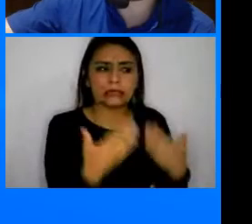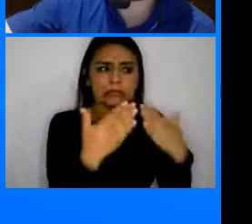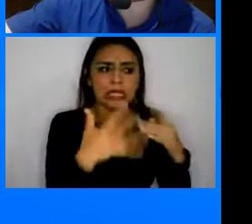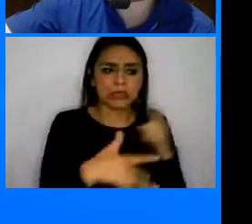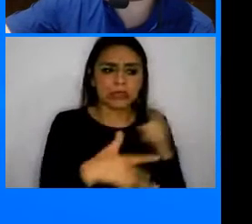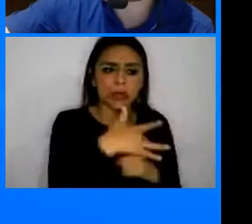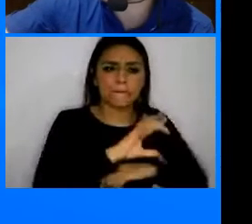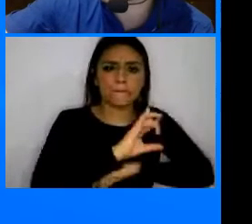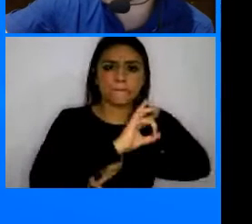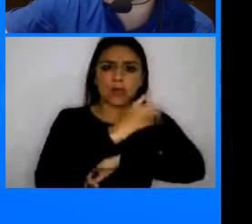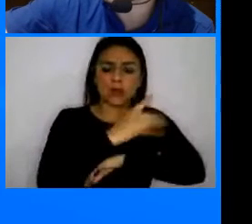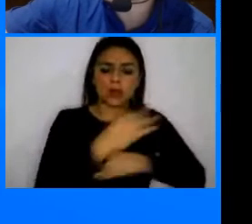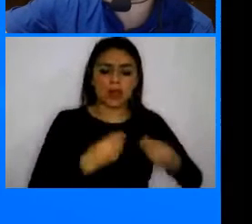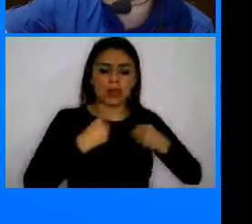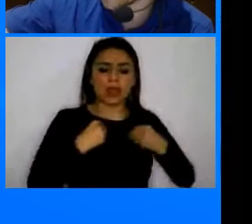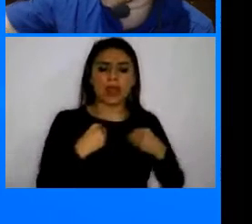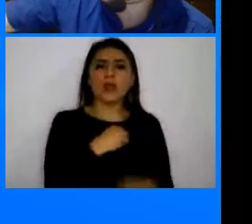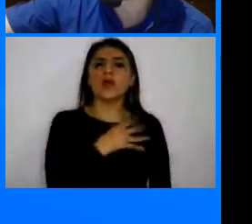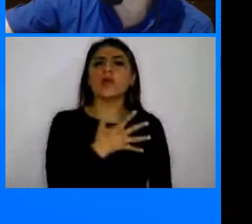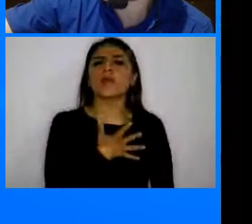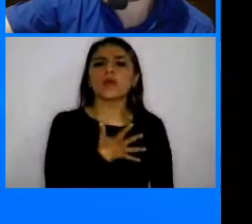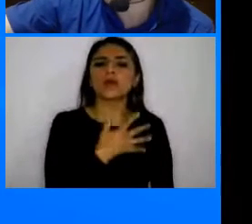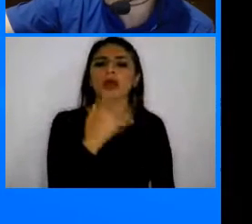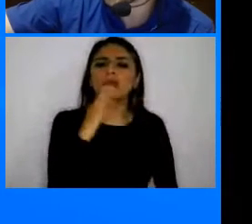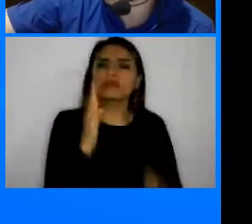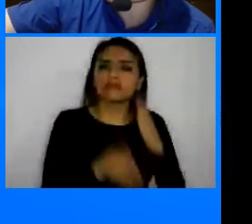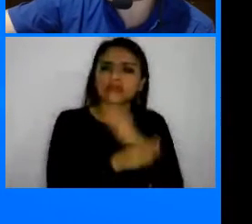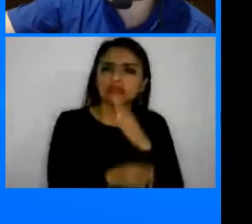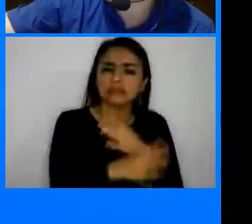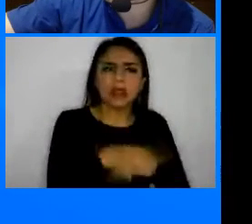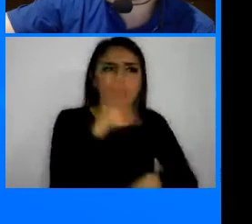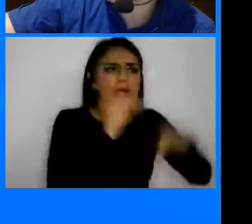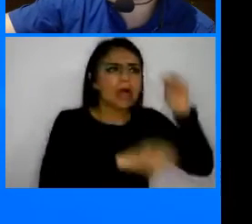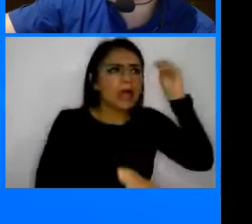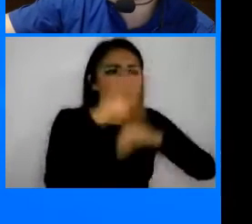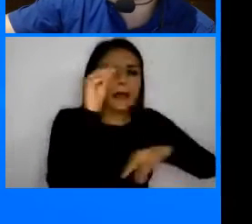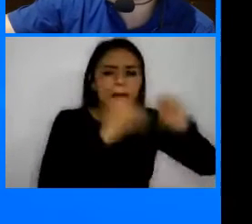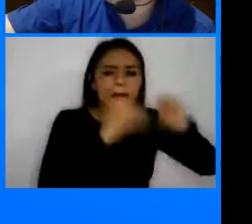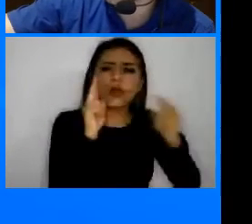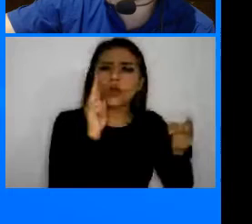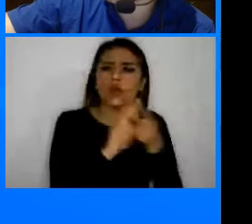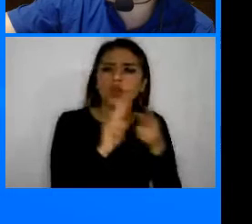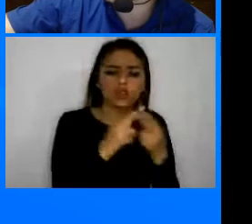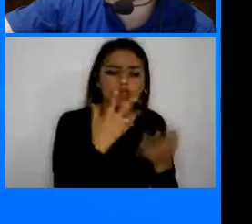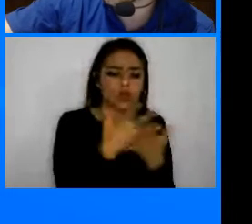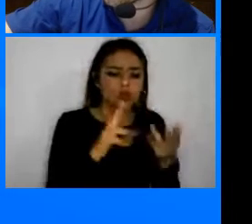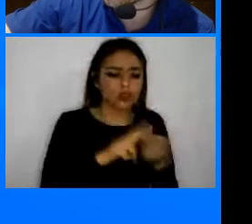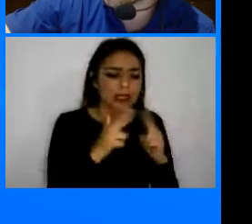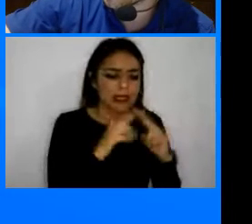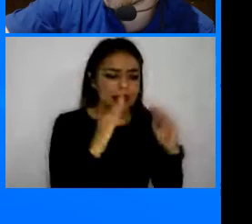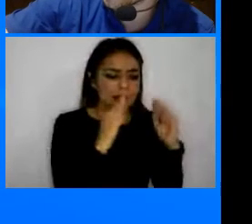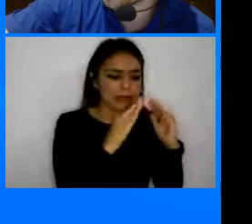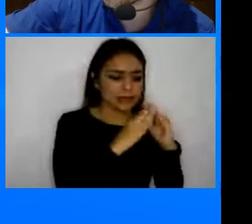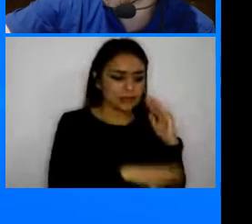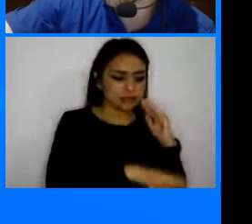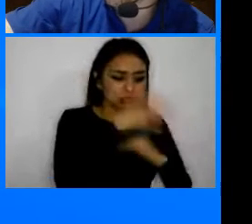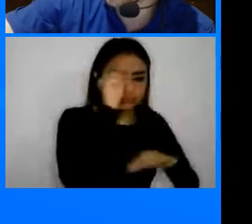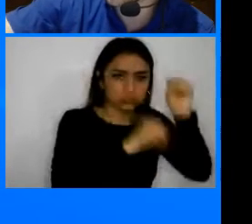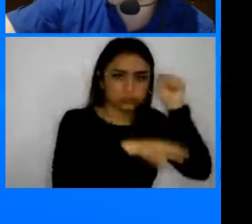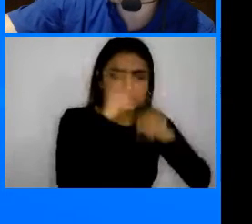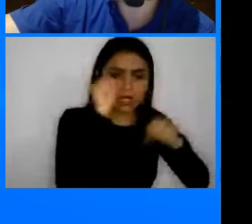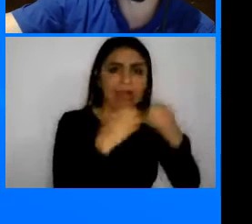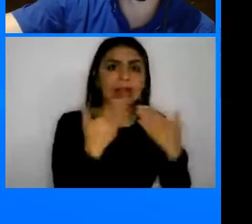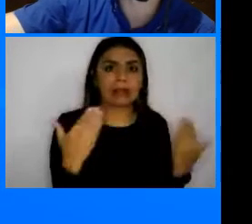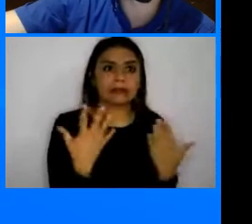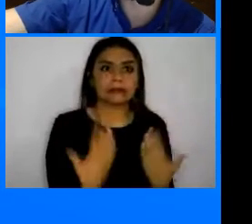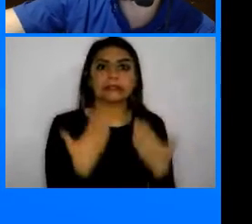virtual nos ofrece la oportunidad de seguir aprendiendo y de seguir conociendo cosas desde casa, también está muy